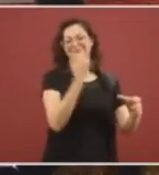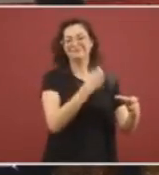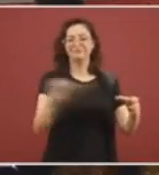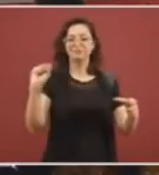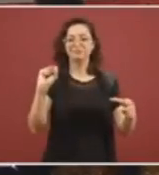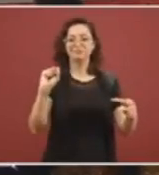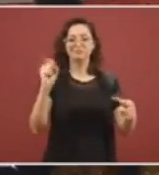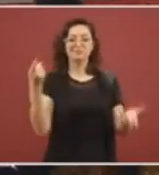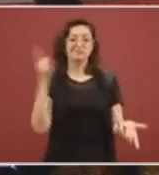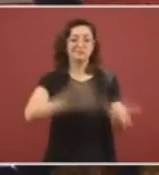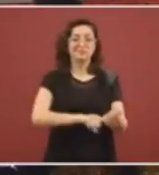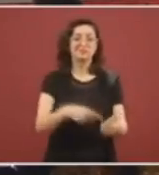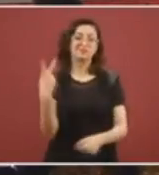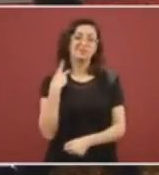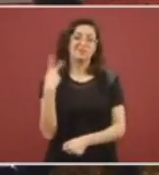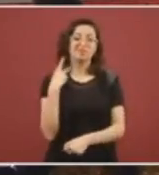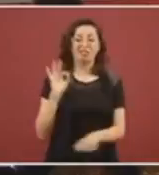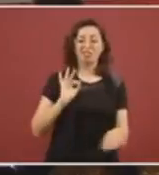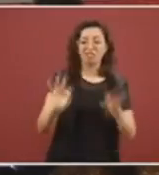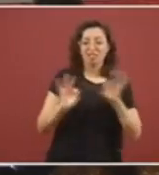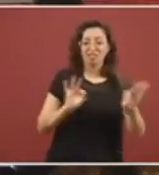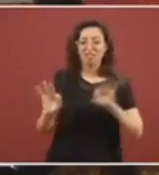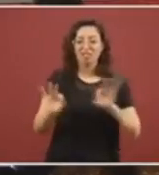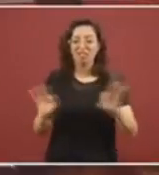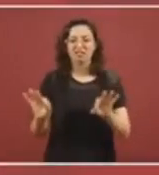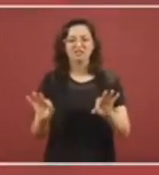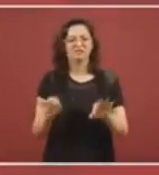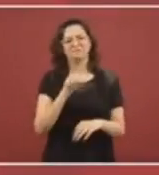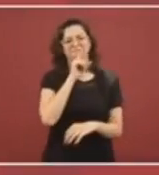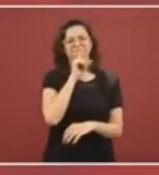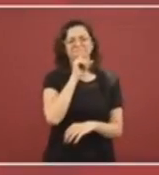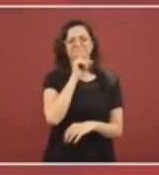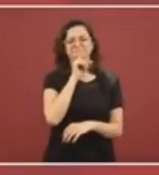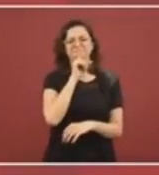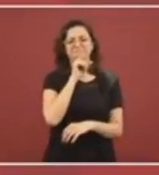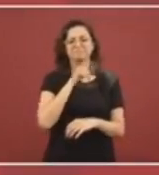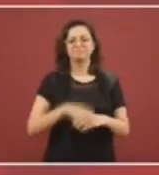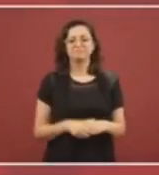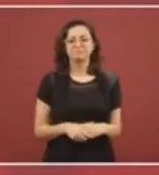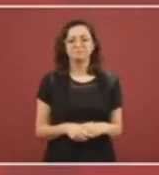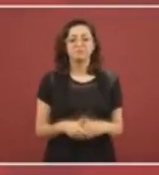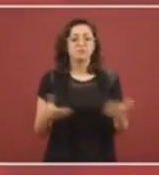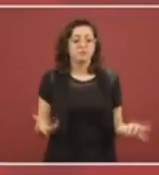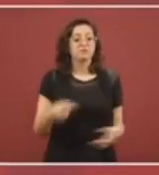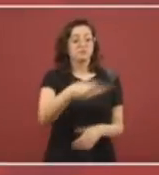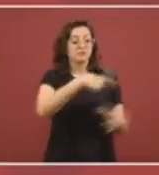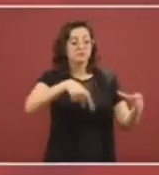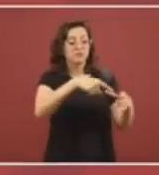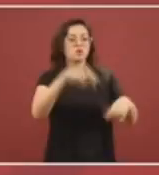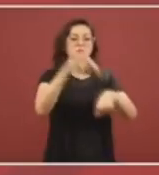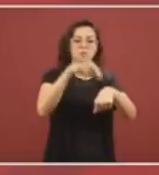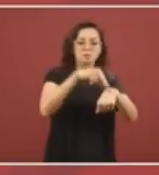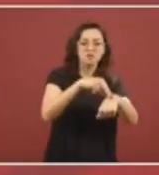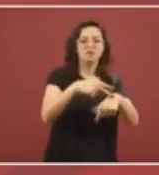no politizar este tema y que sean los técnicos, los médicos, los